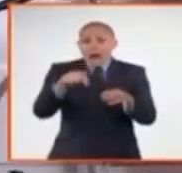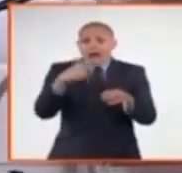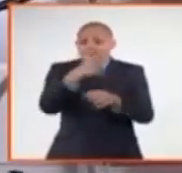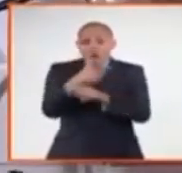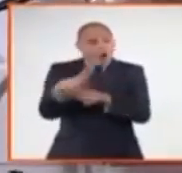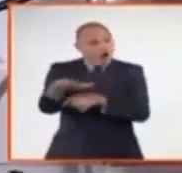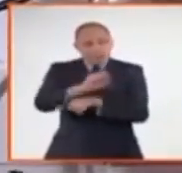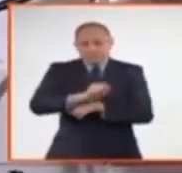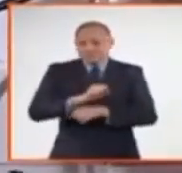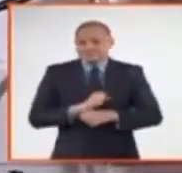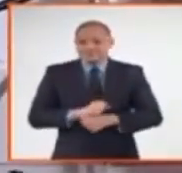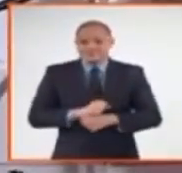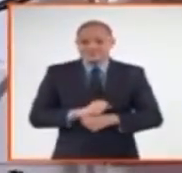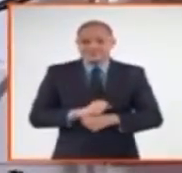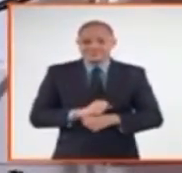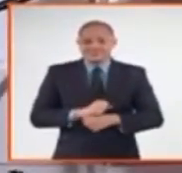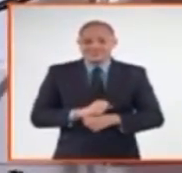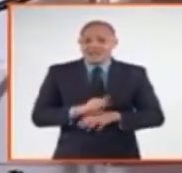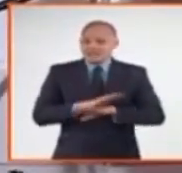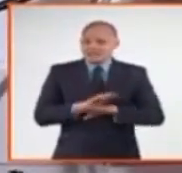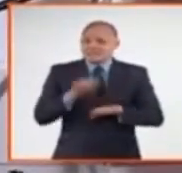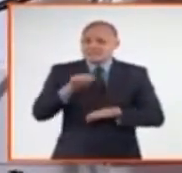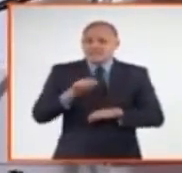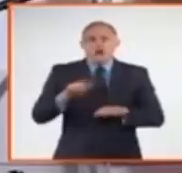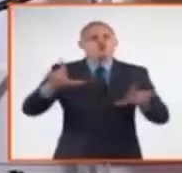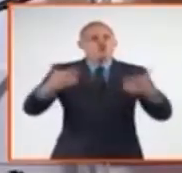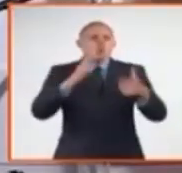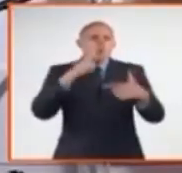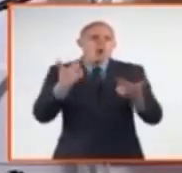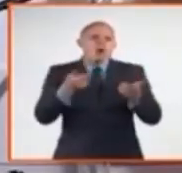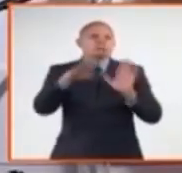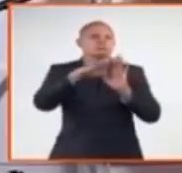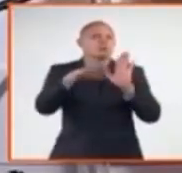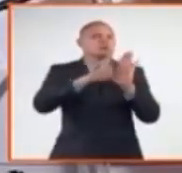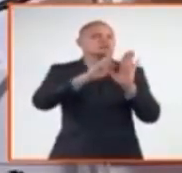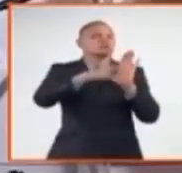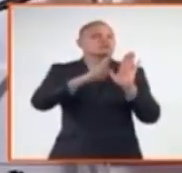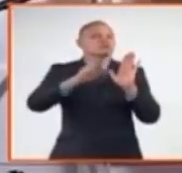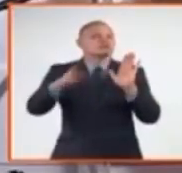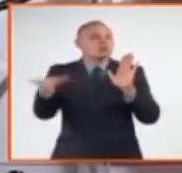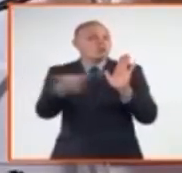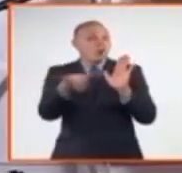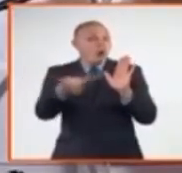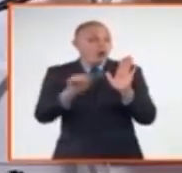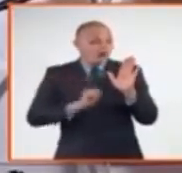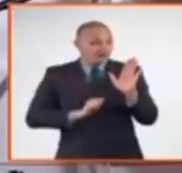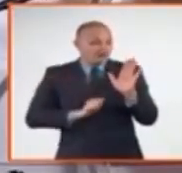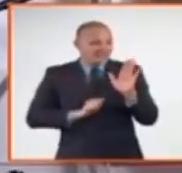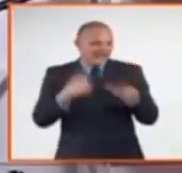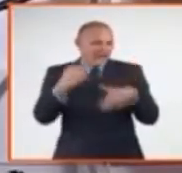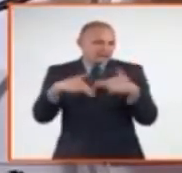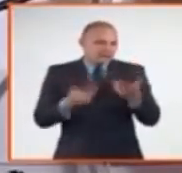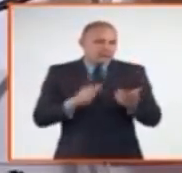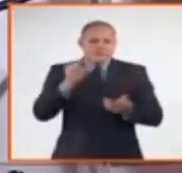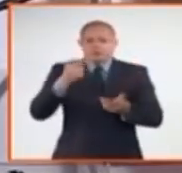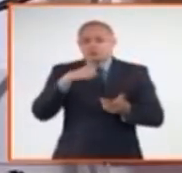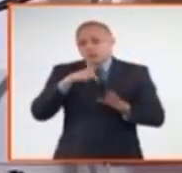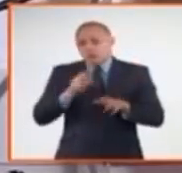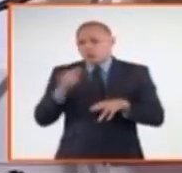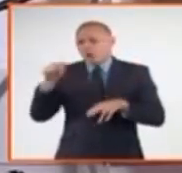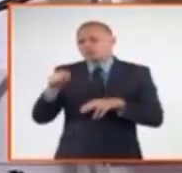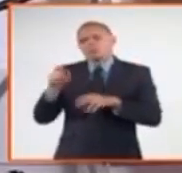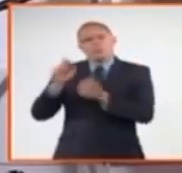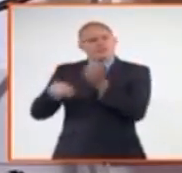además se ha cumplido muy bien el tema lo que se repite como esa presencia que el aislamiento poblacional o sea y se ha